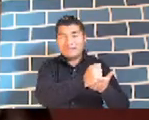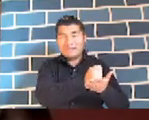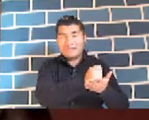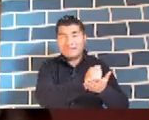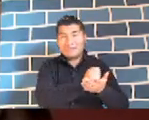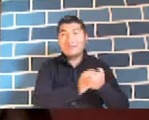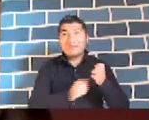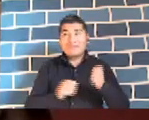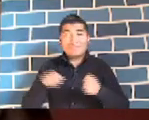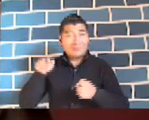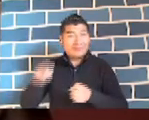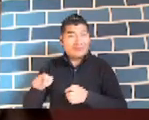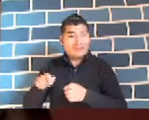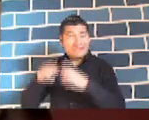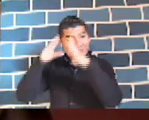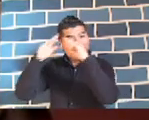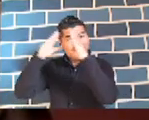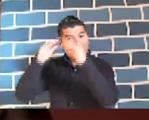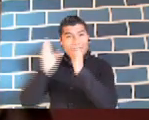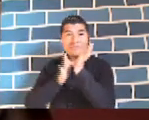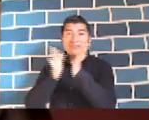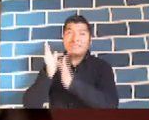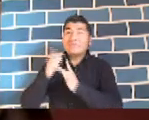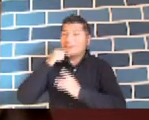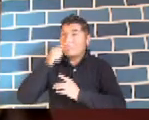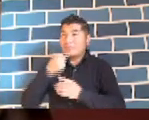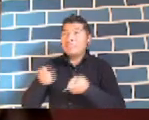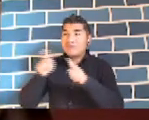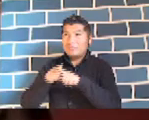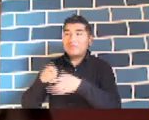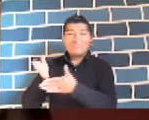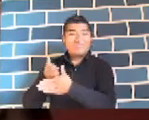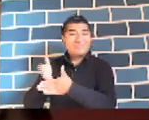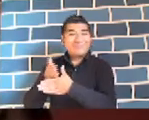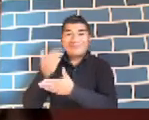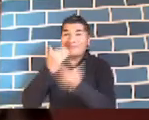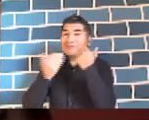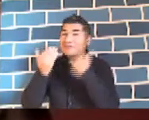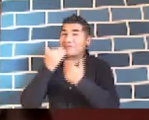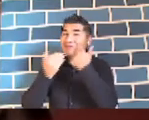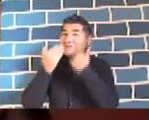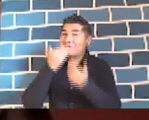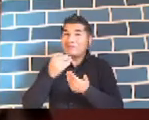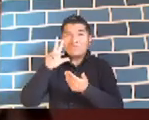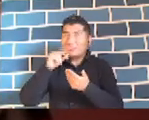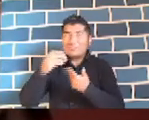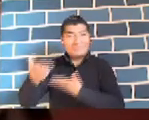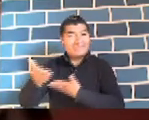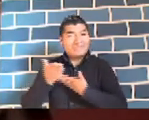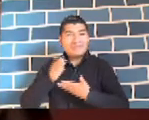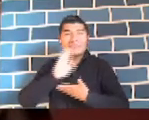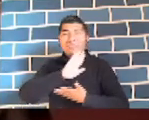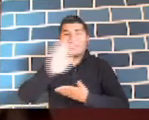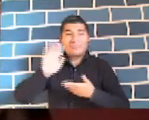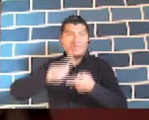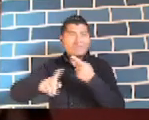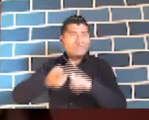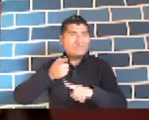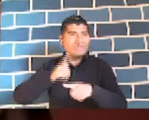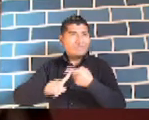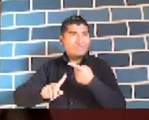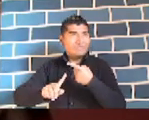en la segunda enseñanza jesús dice cuando des un almuerzo o una cena no invites a tus amigos